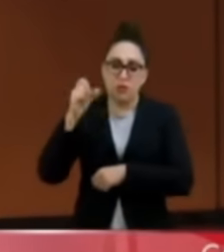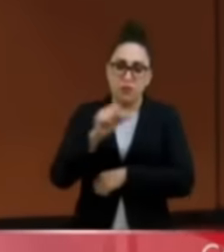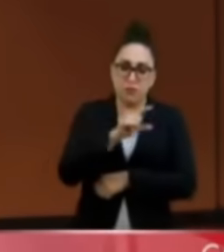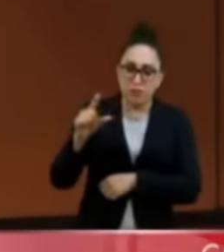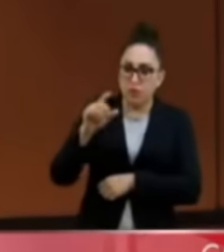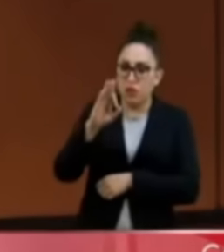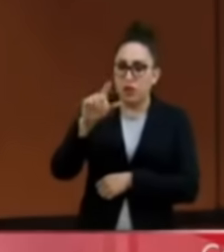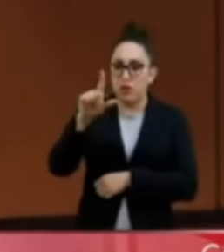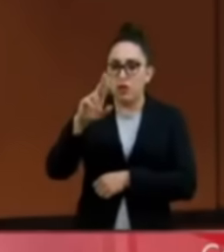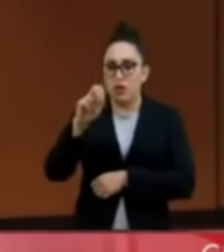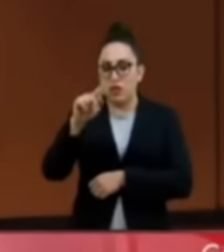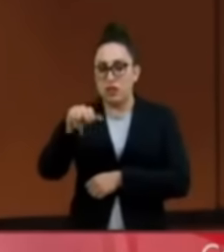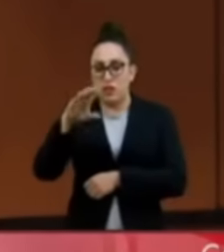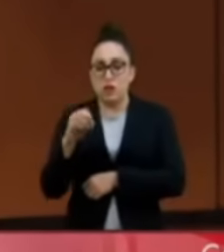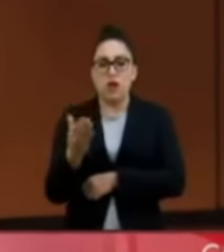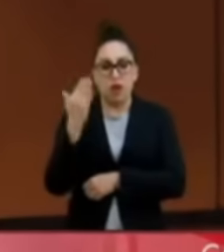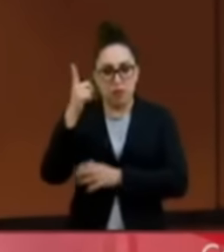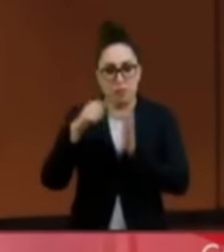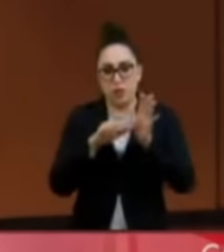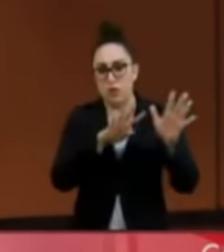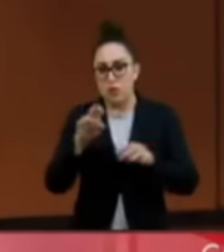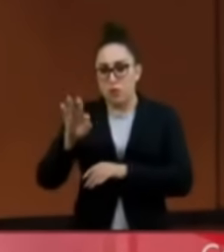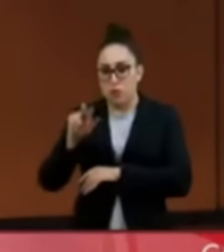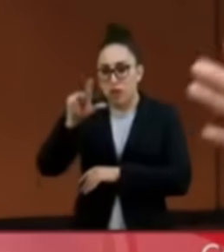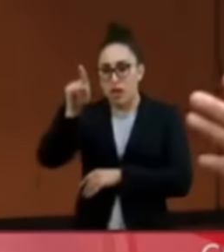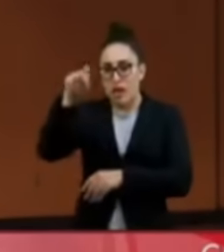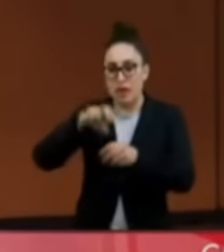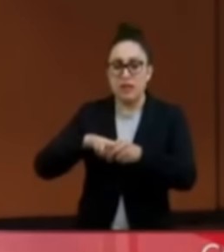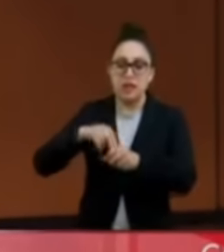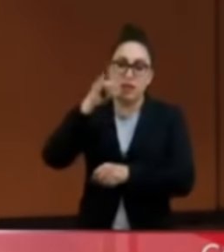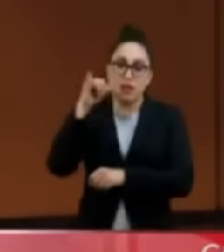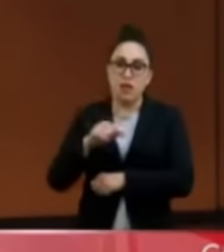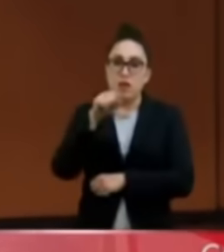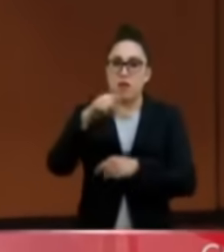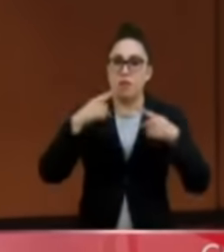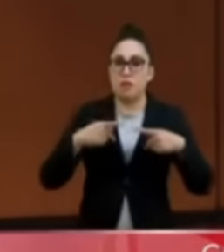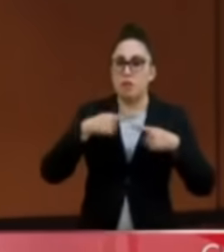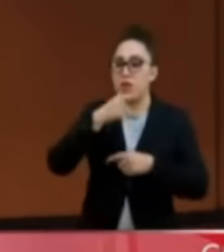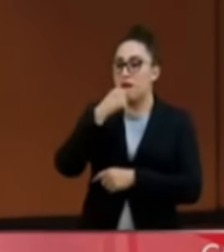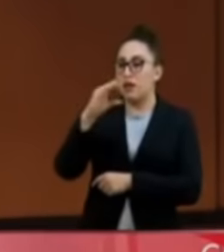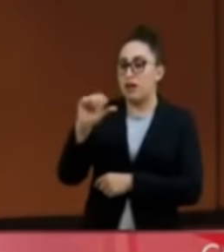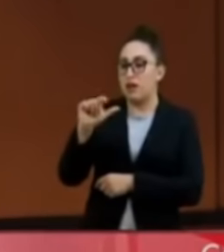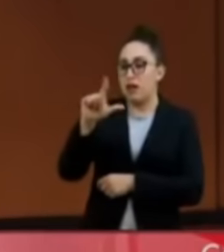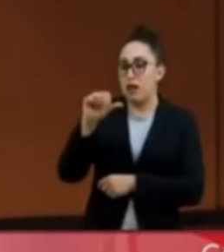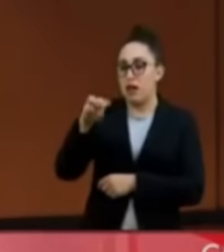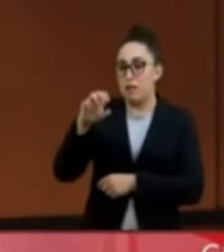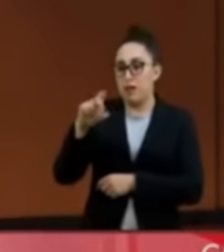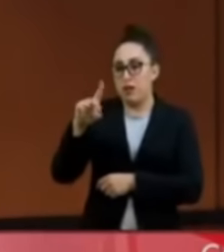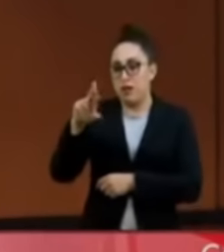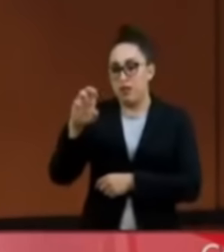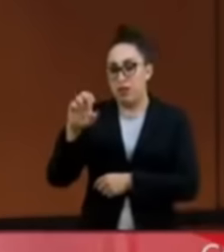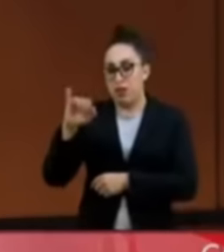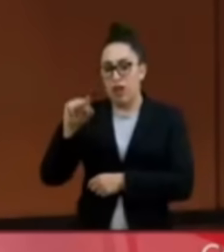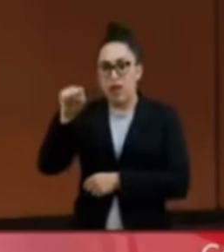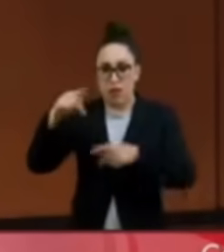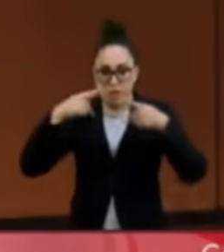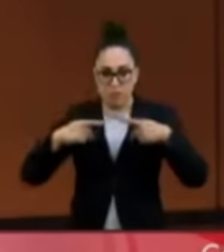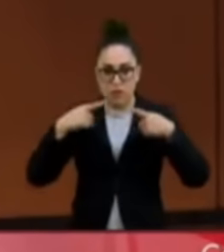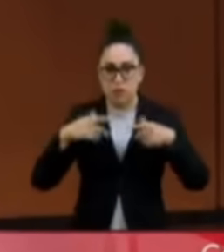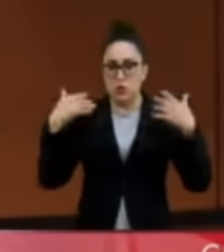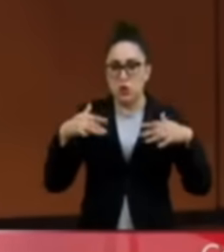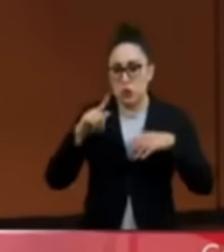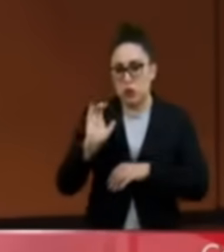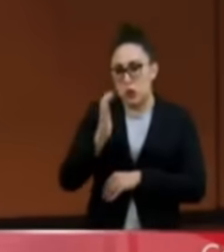constituyente de 1948 en Italia. Calamandrei, viejo sabio como era y profundo conocedor de cortes